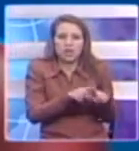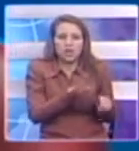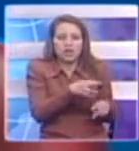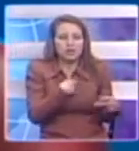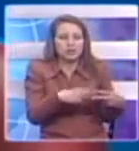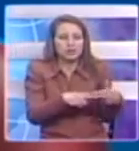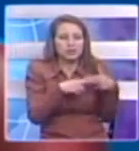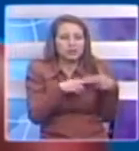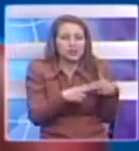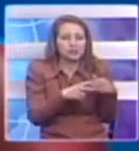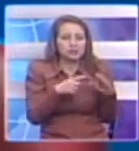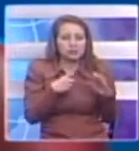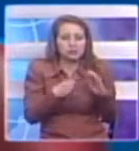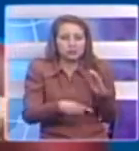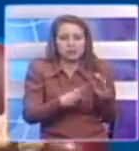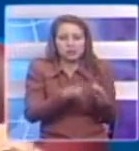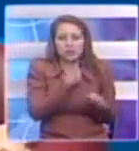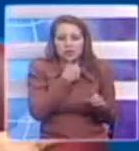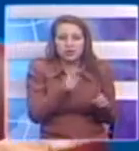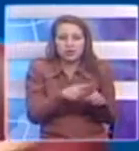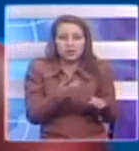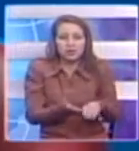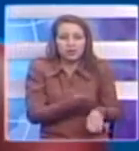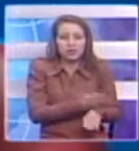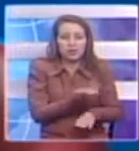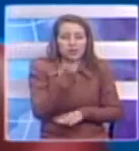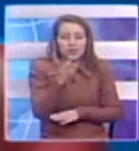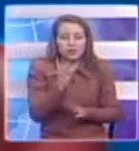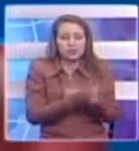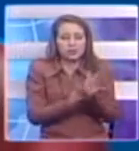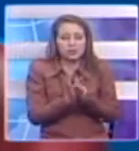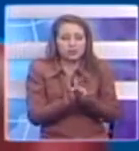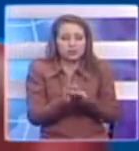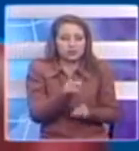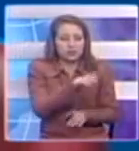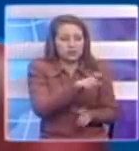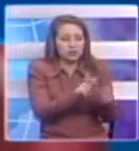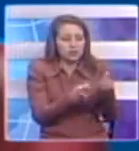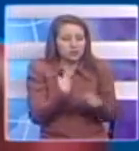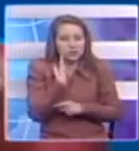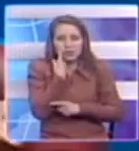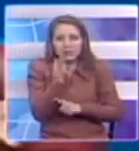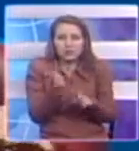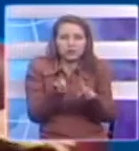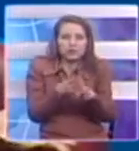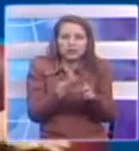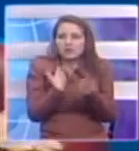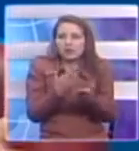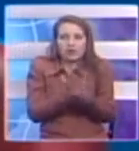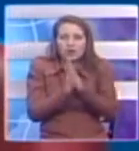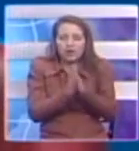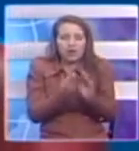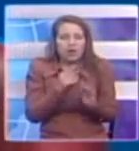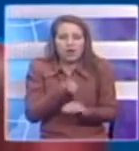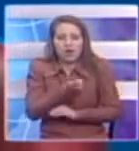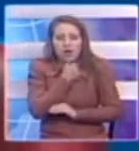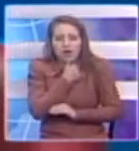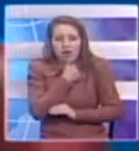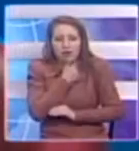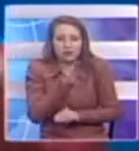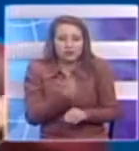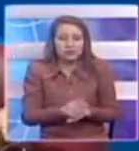recurso hídrico. Es como cuando pasó el 16 de abril el terremoto, usted podía ver que la gente lo que pedía primerito era agua. Y